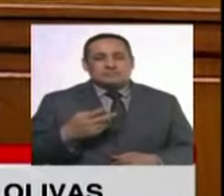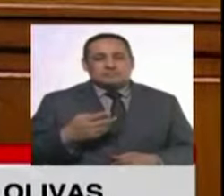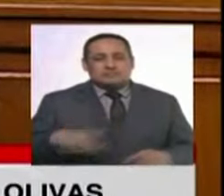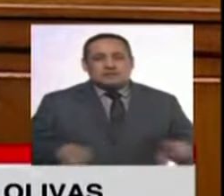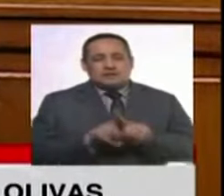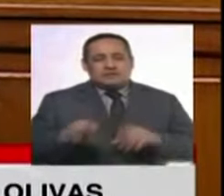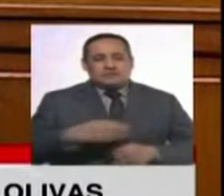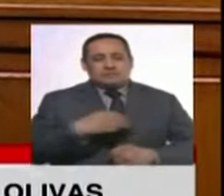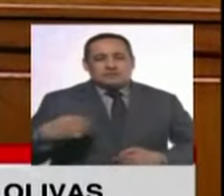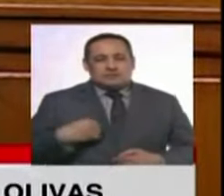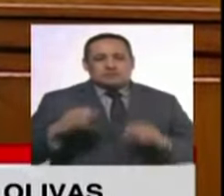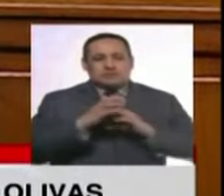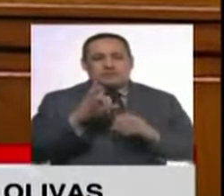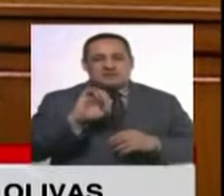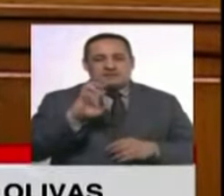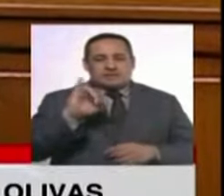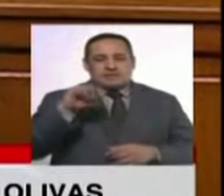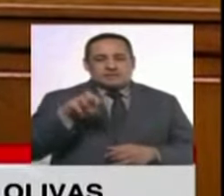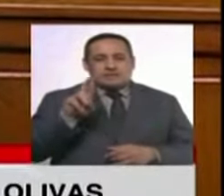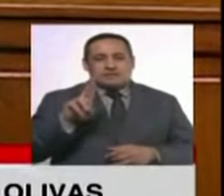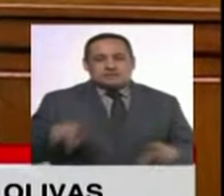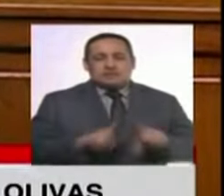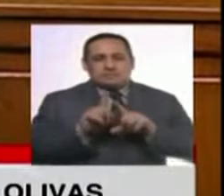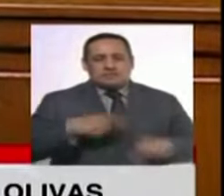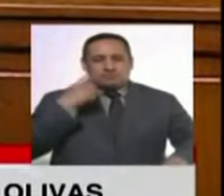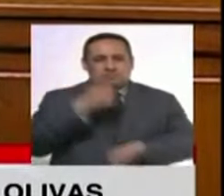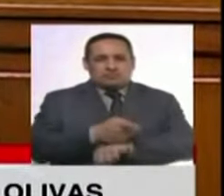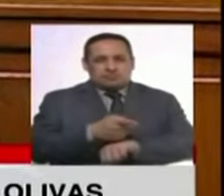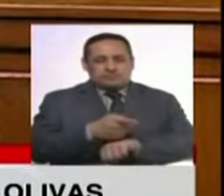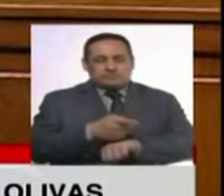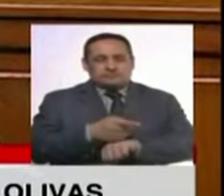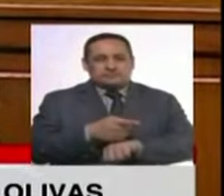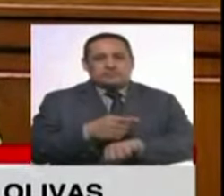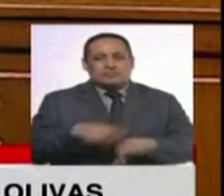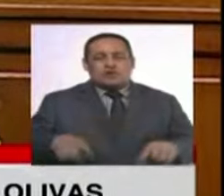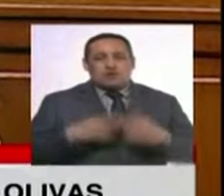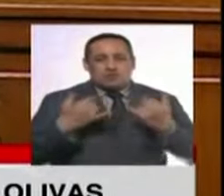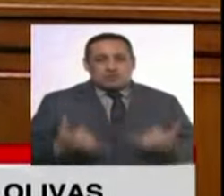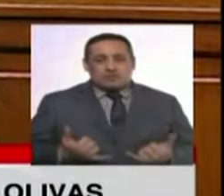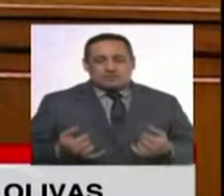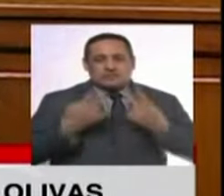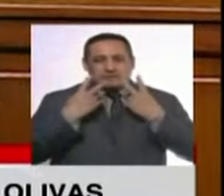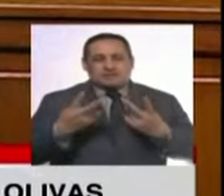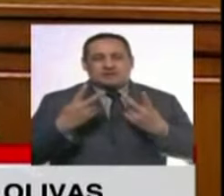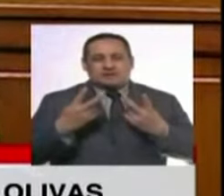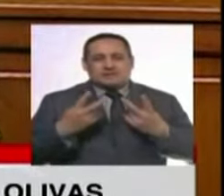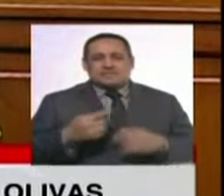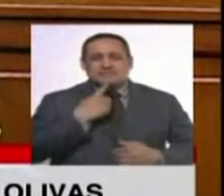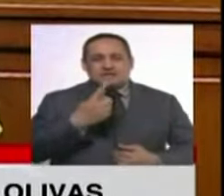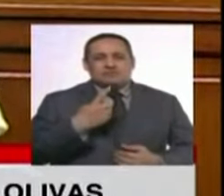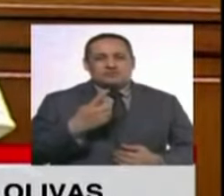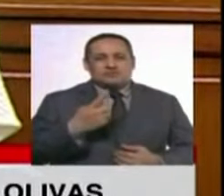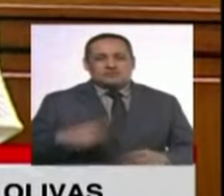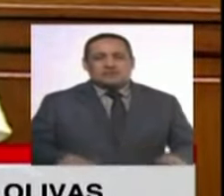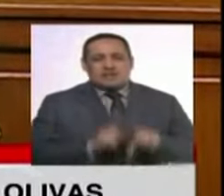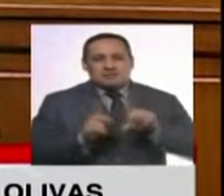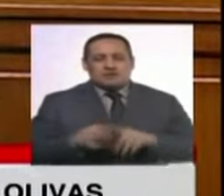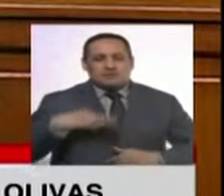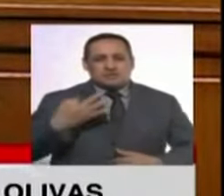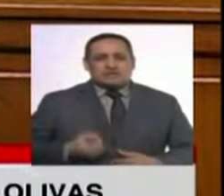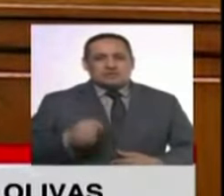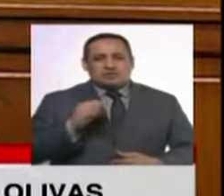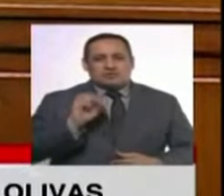el ministro general Alvarado fue interpelado hoy estamos con el